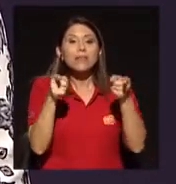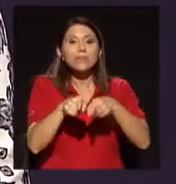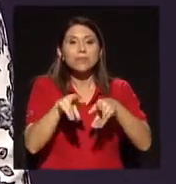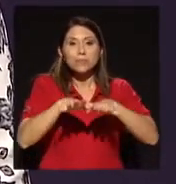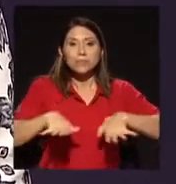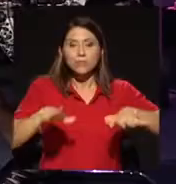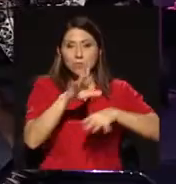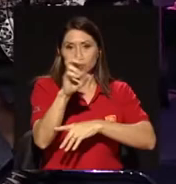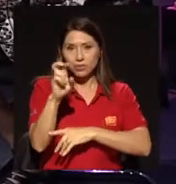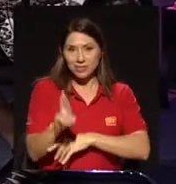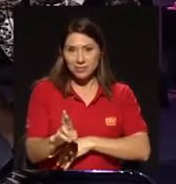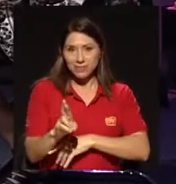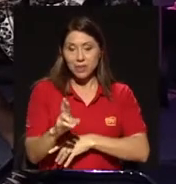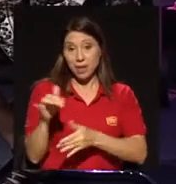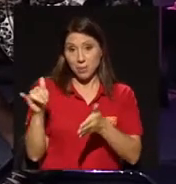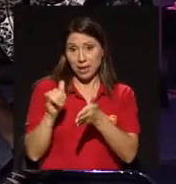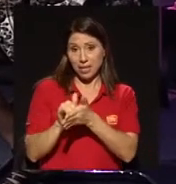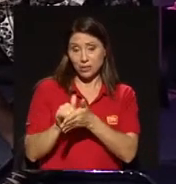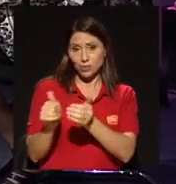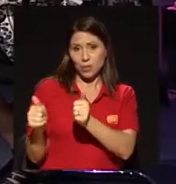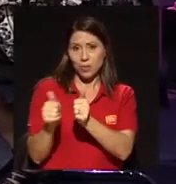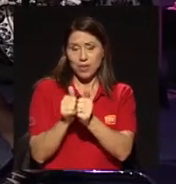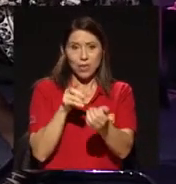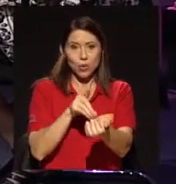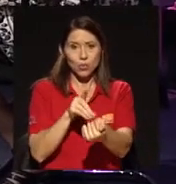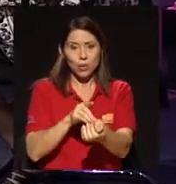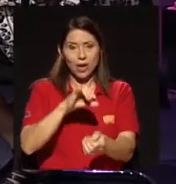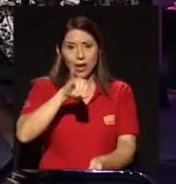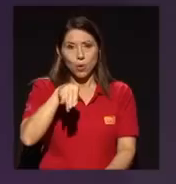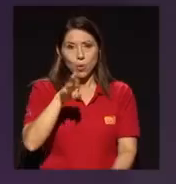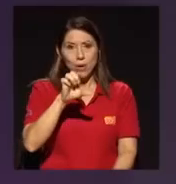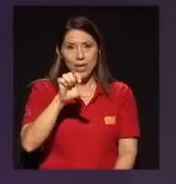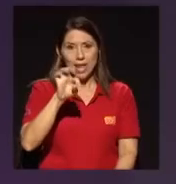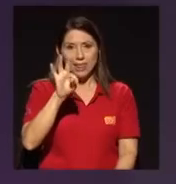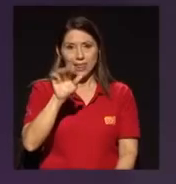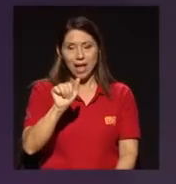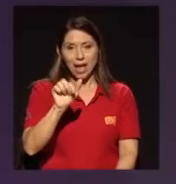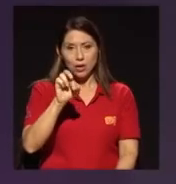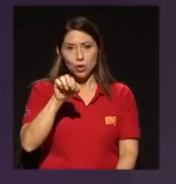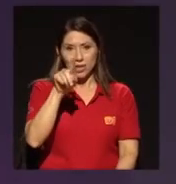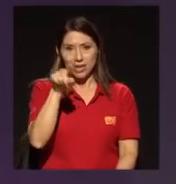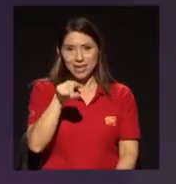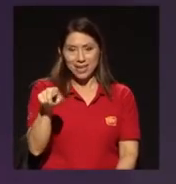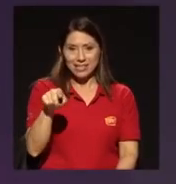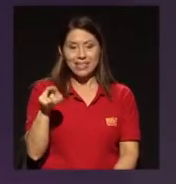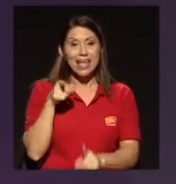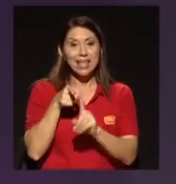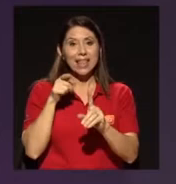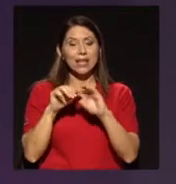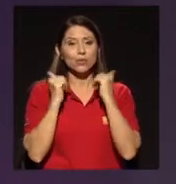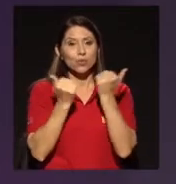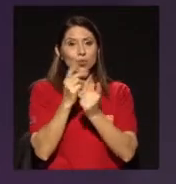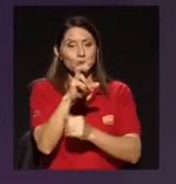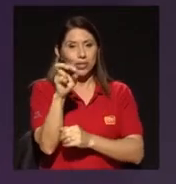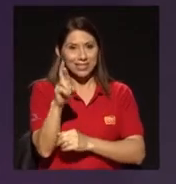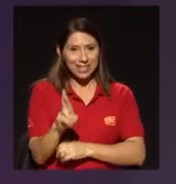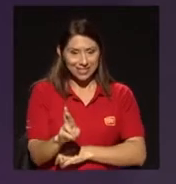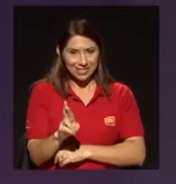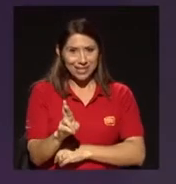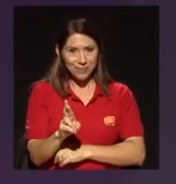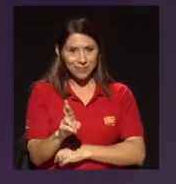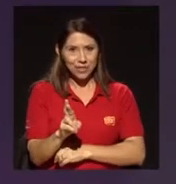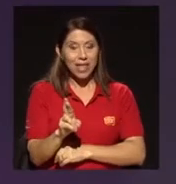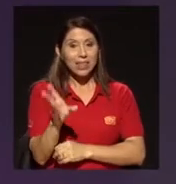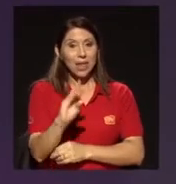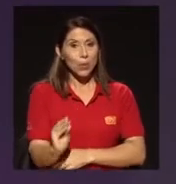territorio nacional. Para ello nos acompaña la doctora Julieta Rodríguez, quien viene desde la Asociación Costarricense